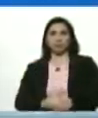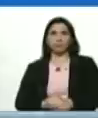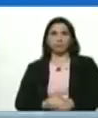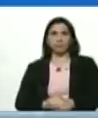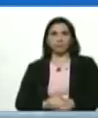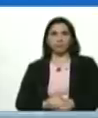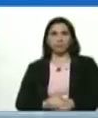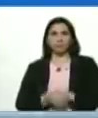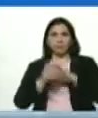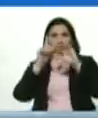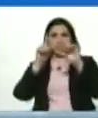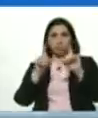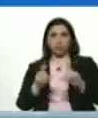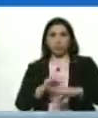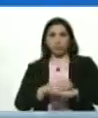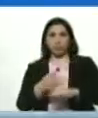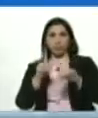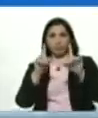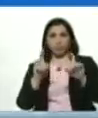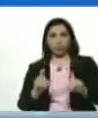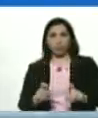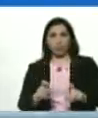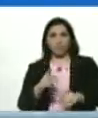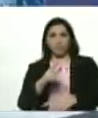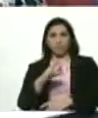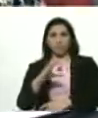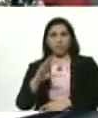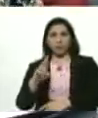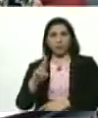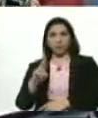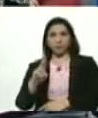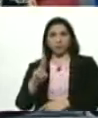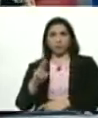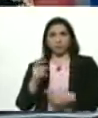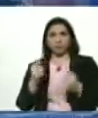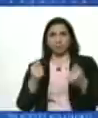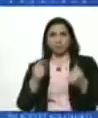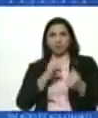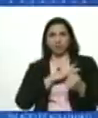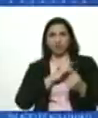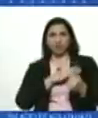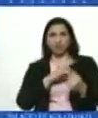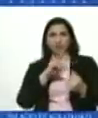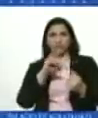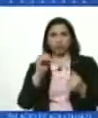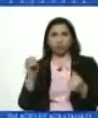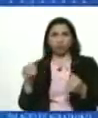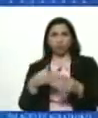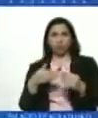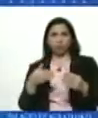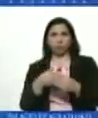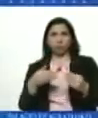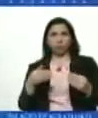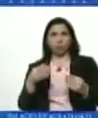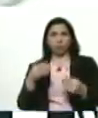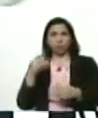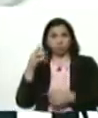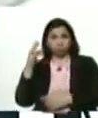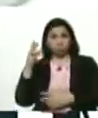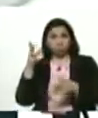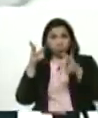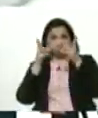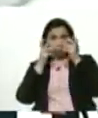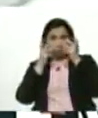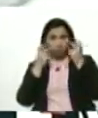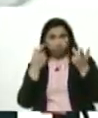la prueba porque las programables molecular cuesta en chile- 200 dólares oído pues para que todo el